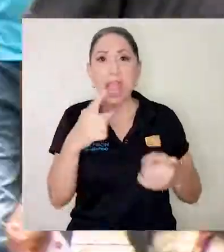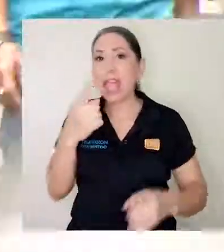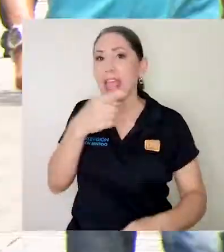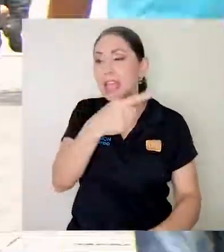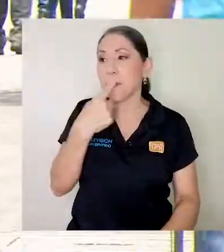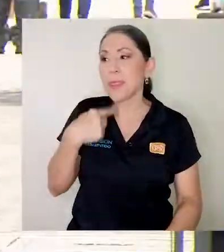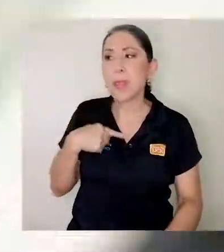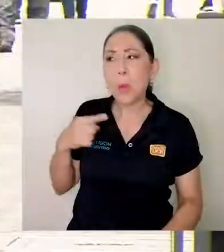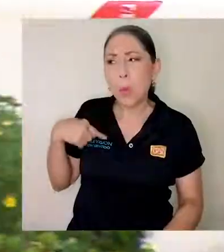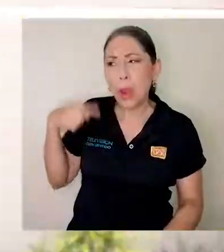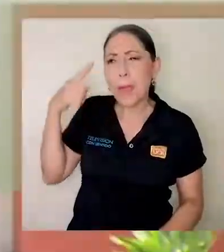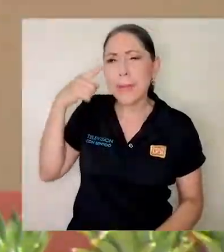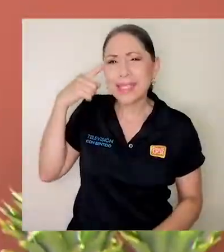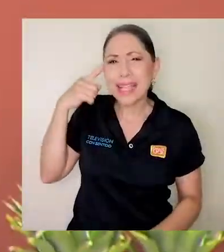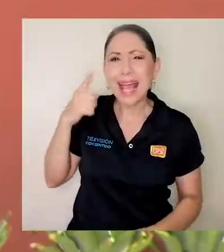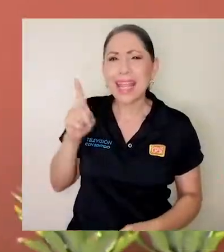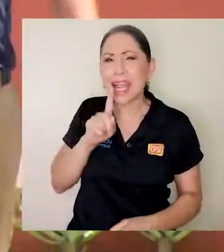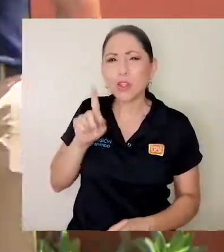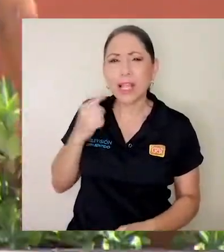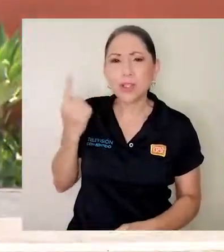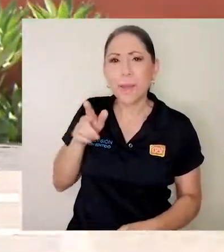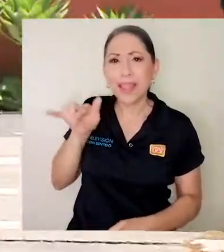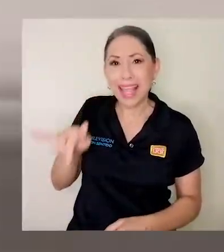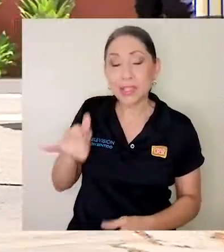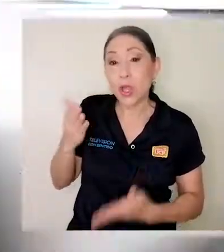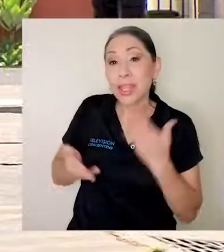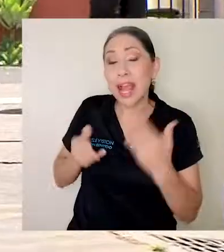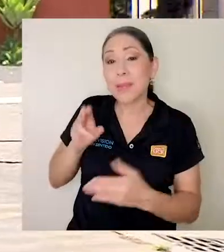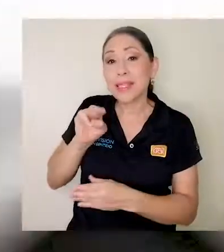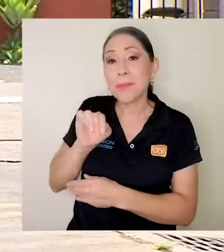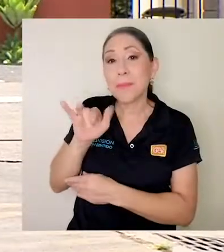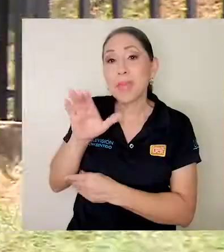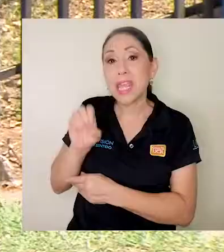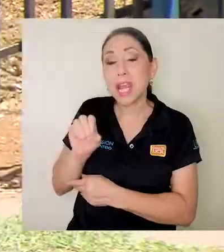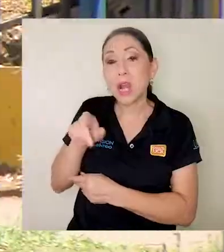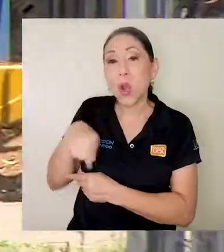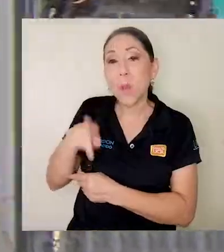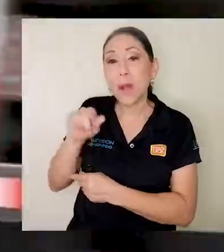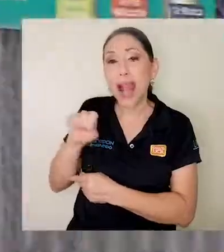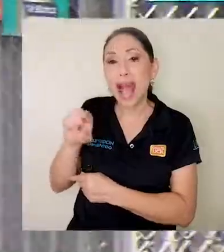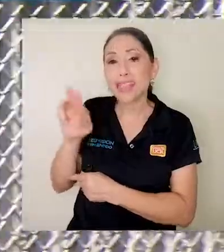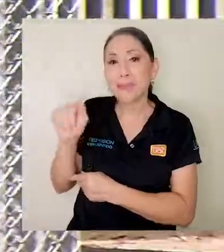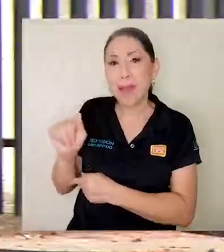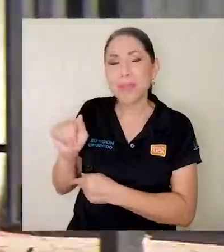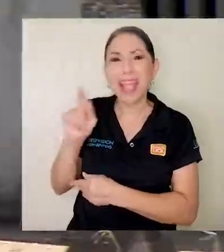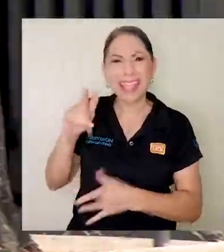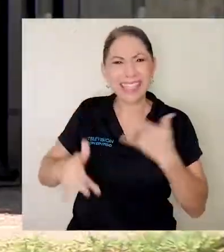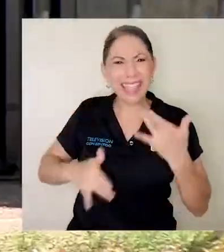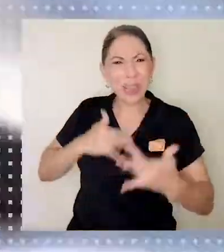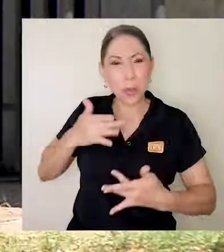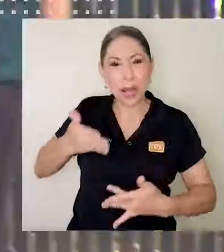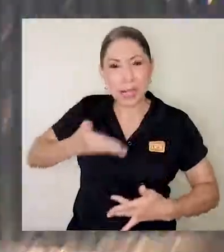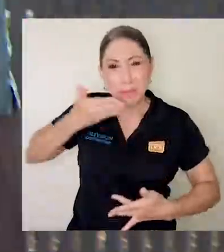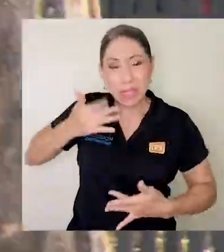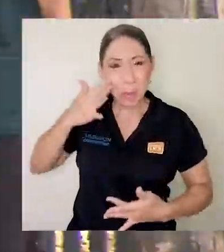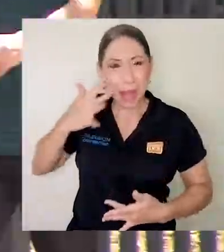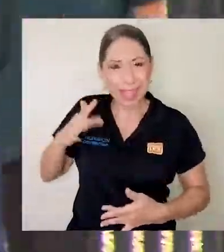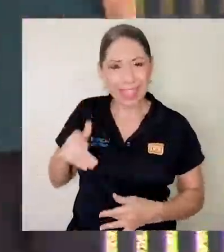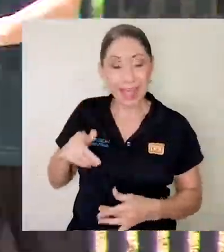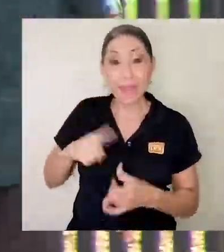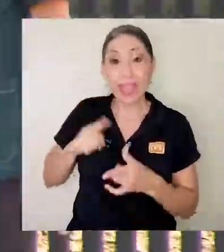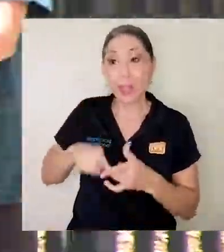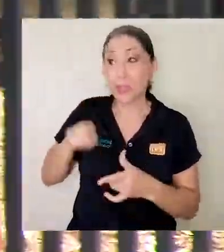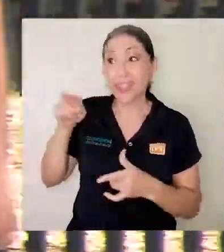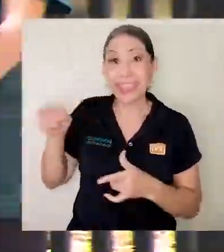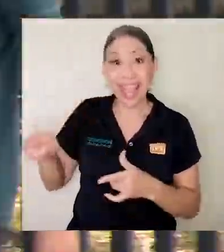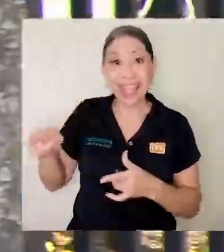solo eso, que podría ser un micoplasma, que tiene una sintomatología respiratoria parecida. Y ella me capacita